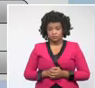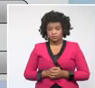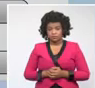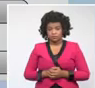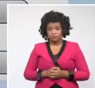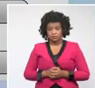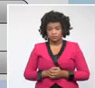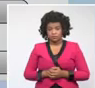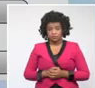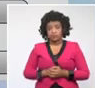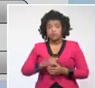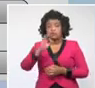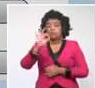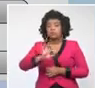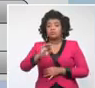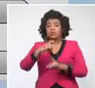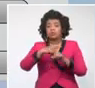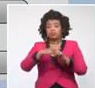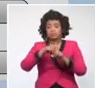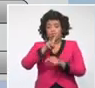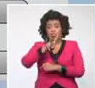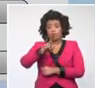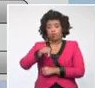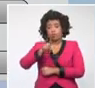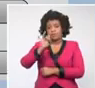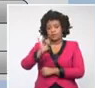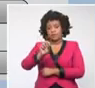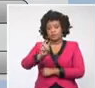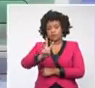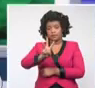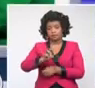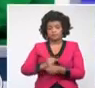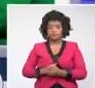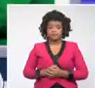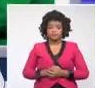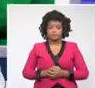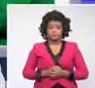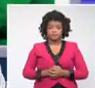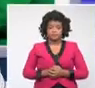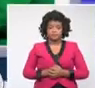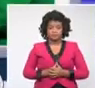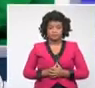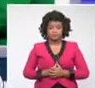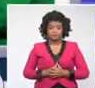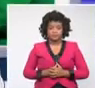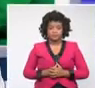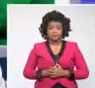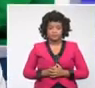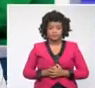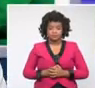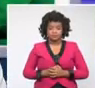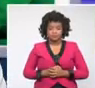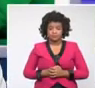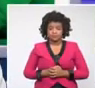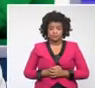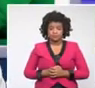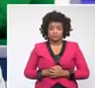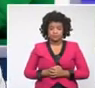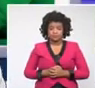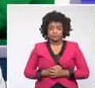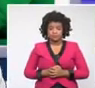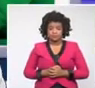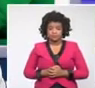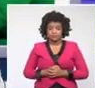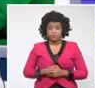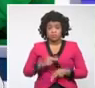2,73% de las muestras positivas del total. Se procesaron muestras de todas las